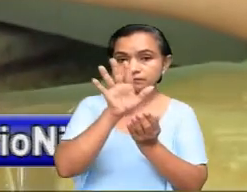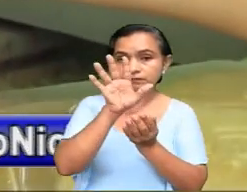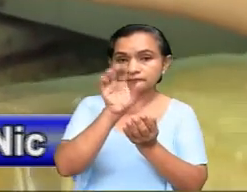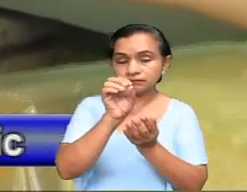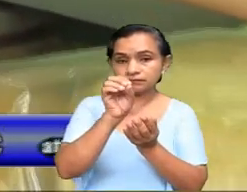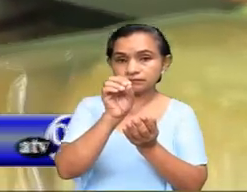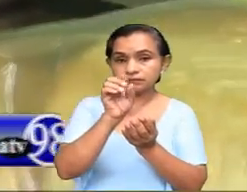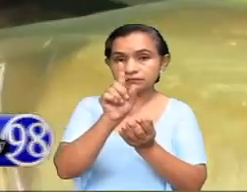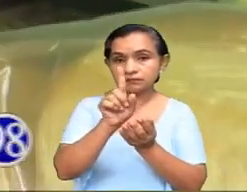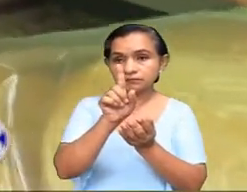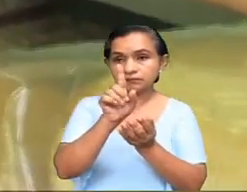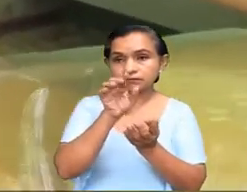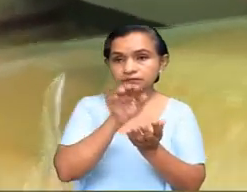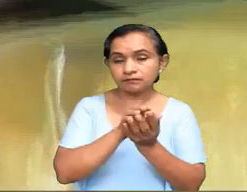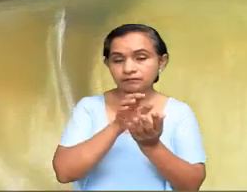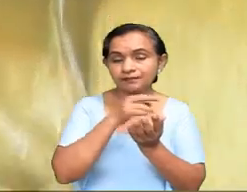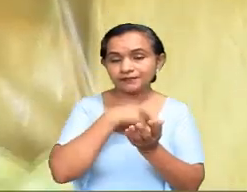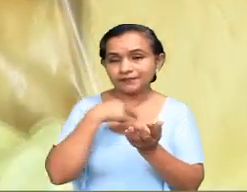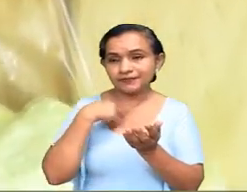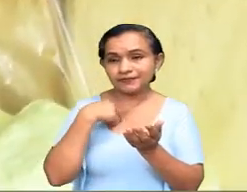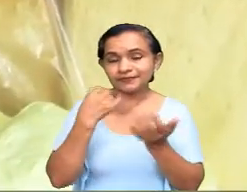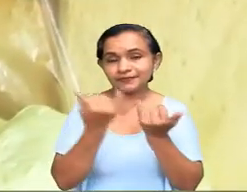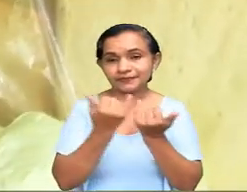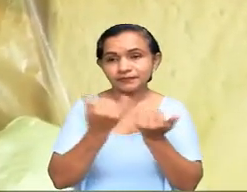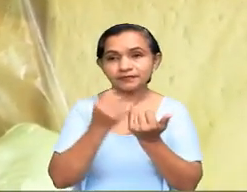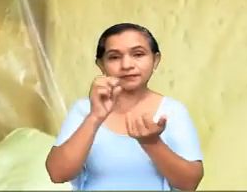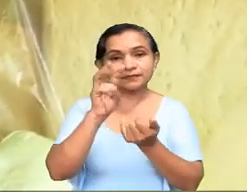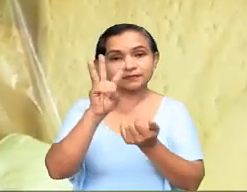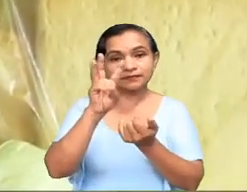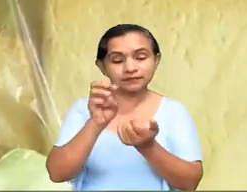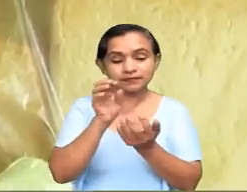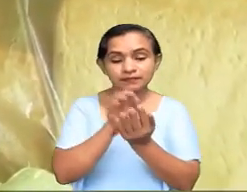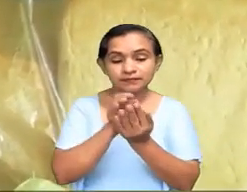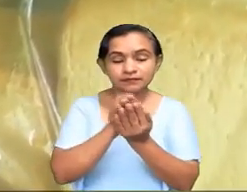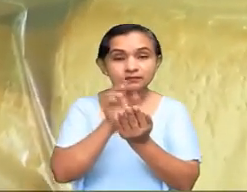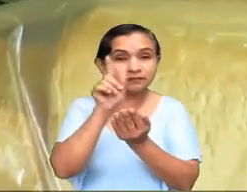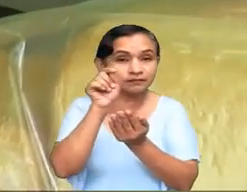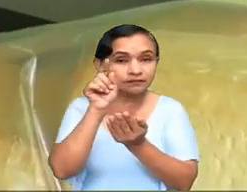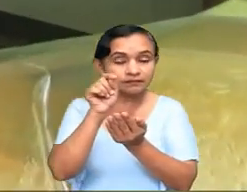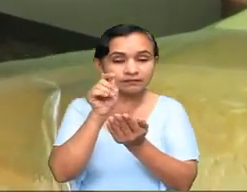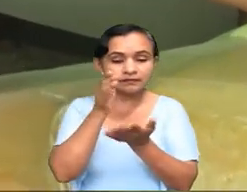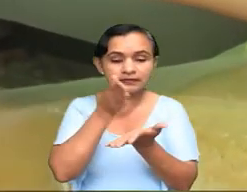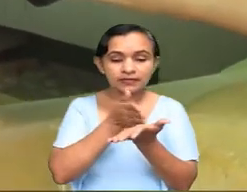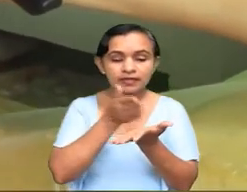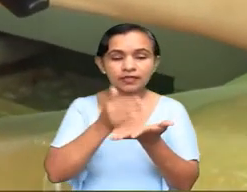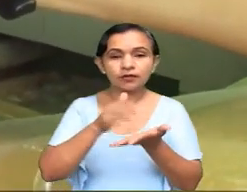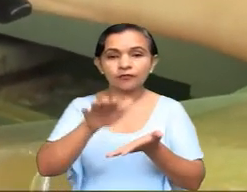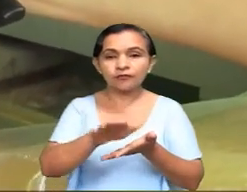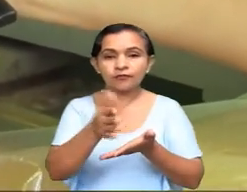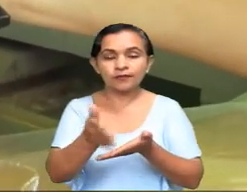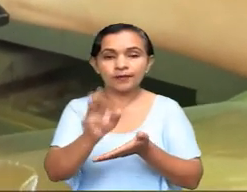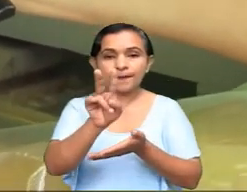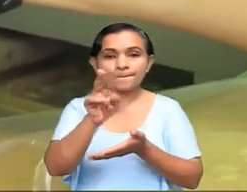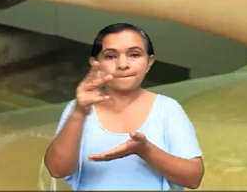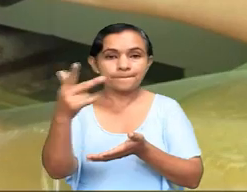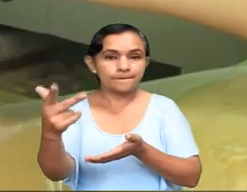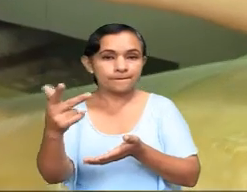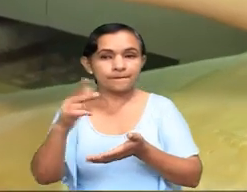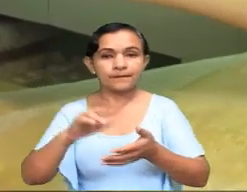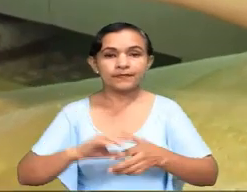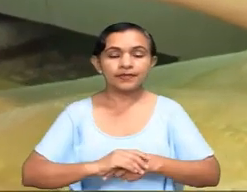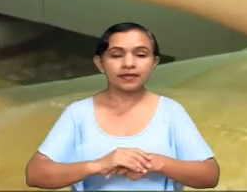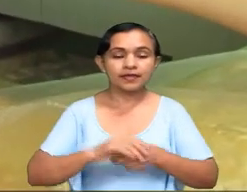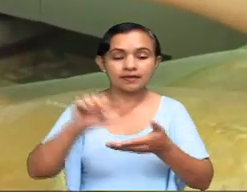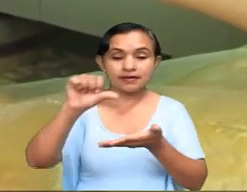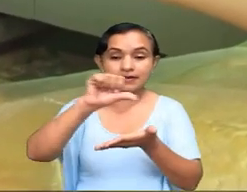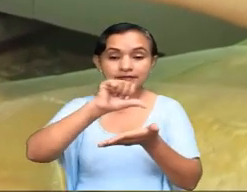la unidad. Esta la seca la tenemos a 30. Tenemos el queso de freír a 28. La